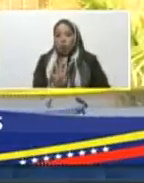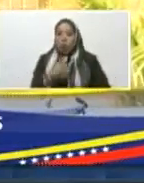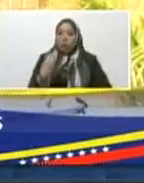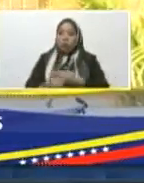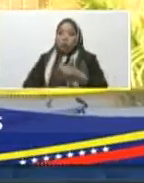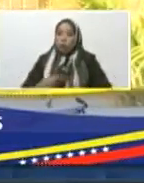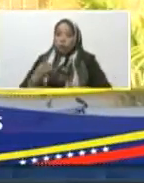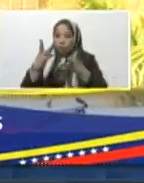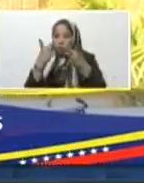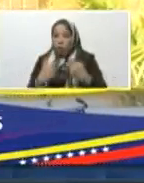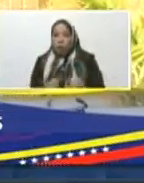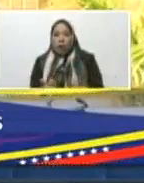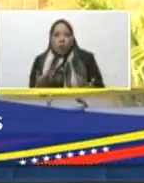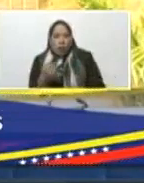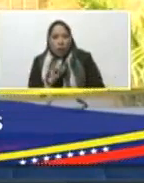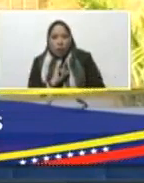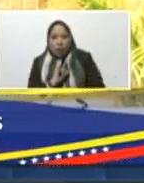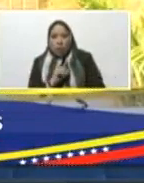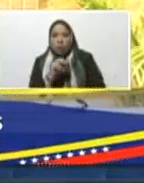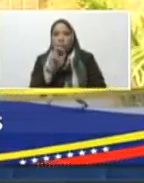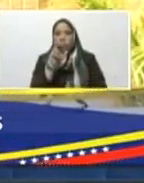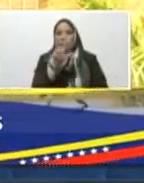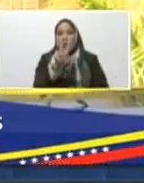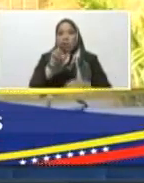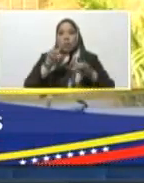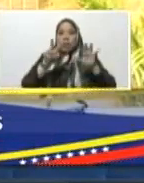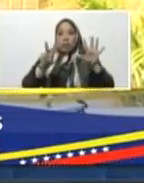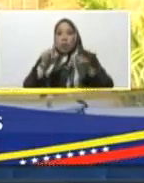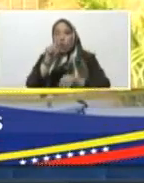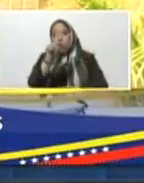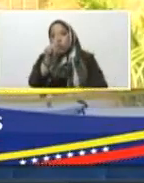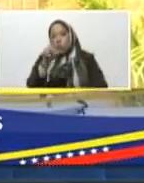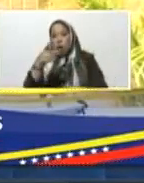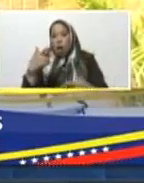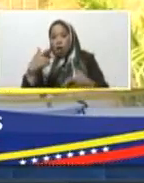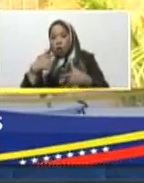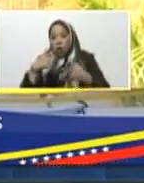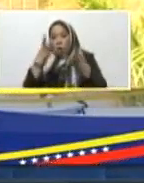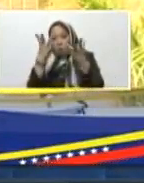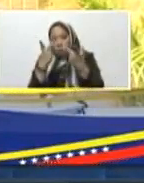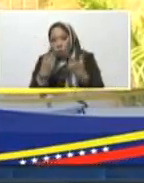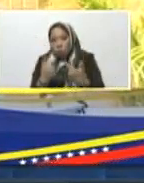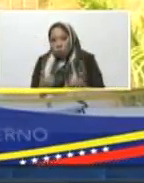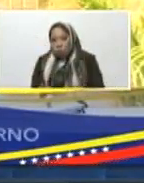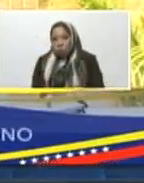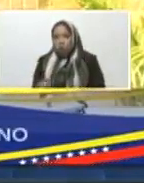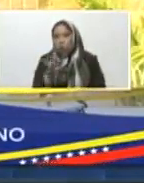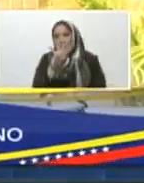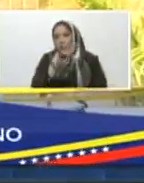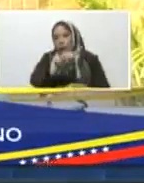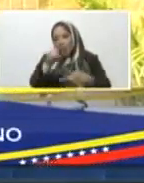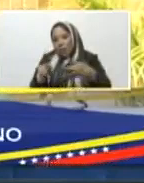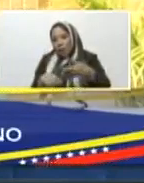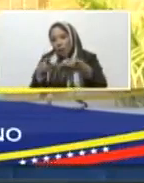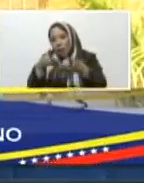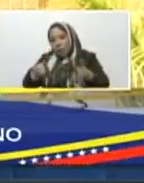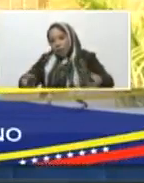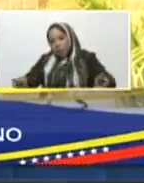¿Cuántos casos me dijiste? 371. ¿Y cuántos casos hay por los 4 renglones que acabas de